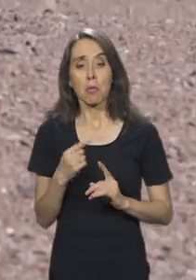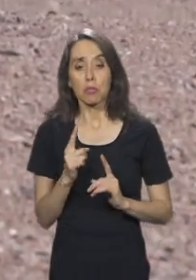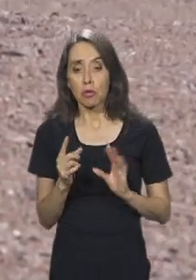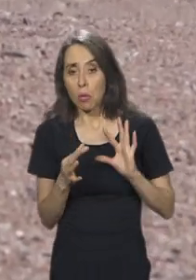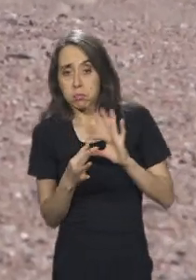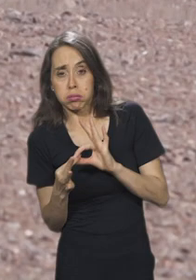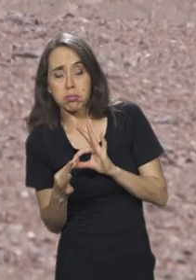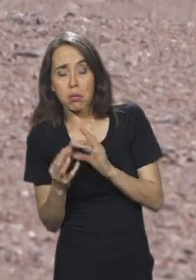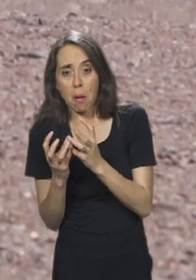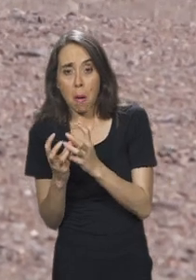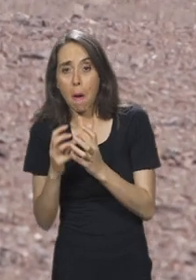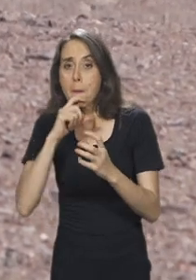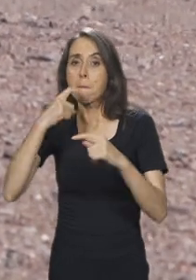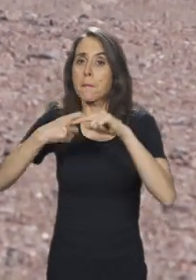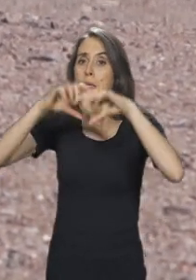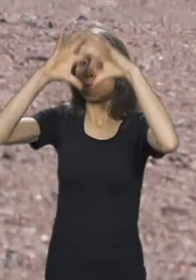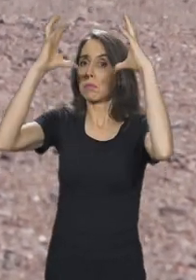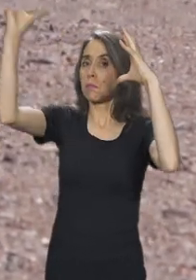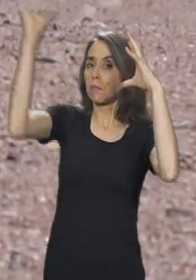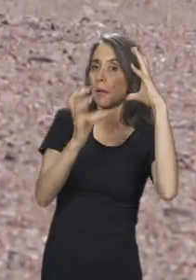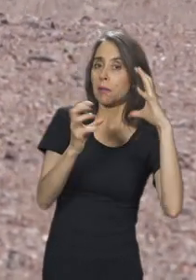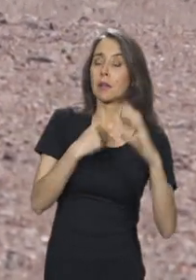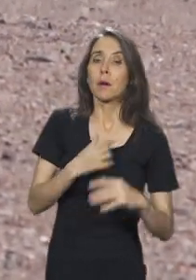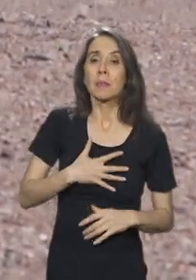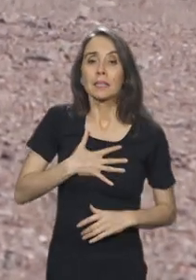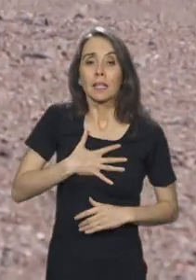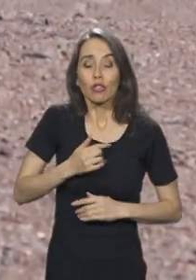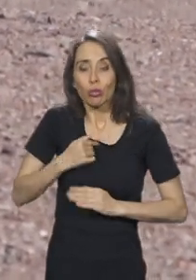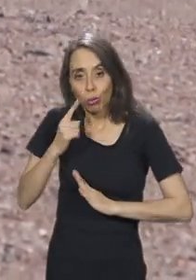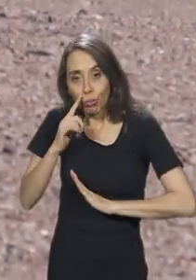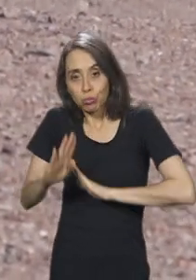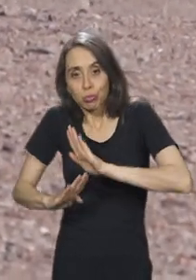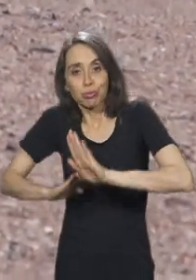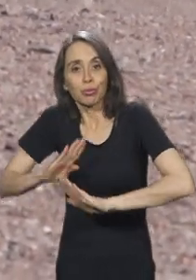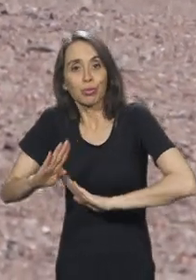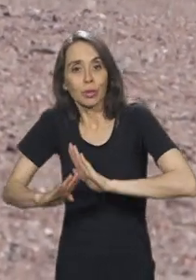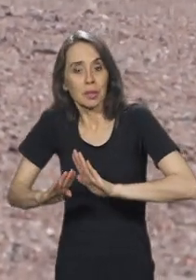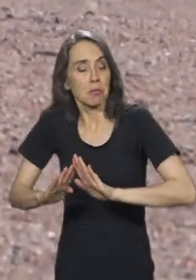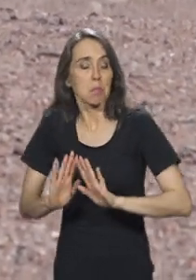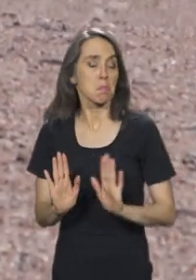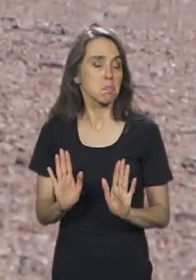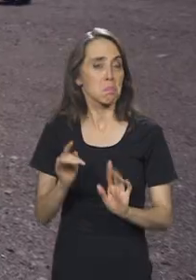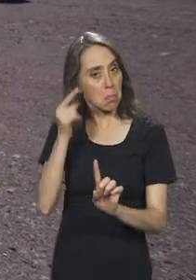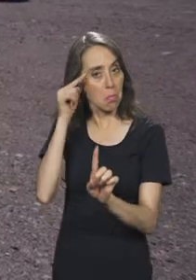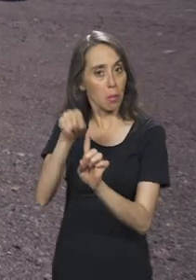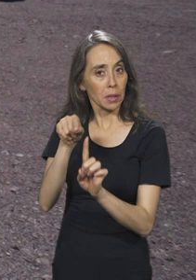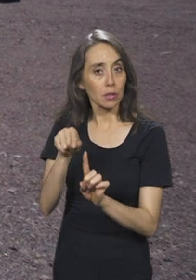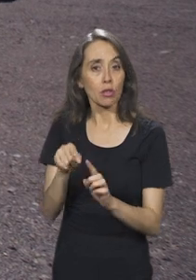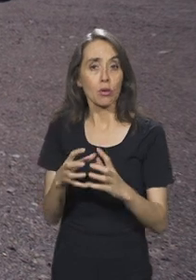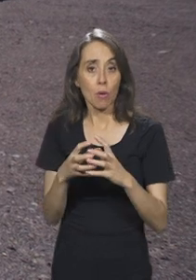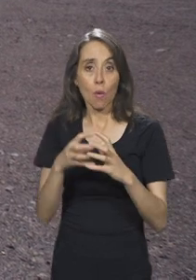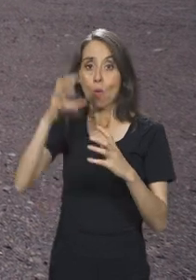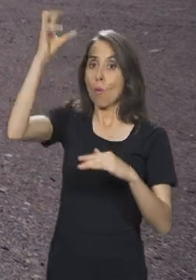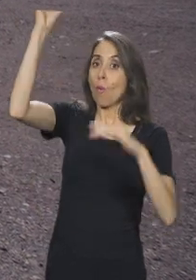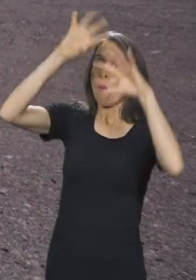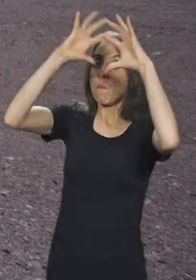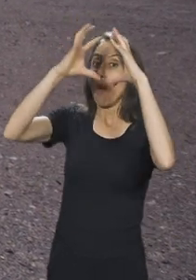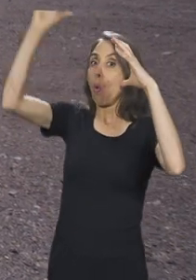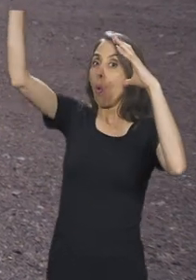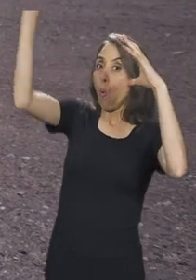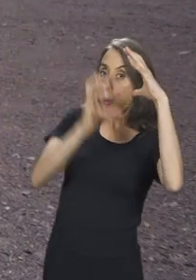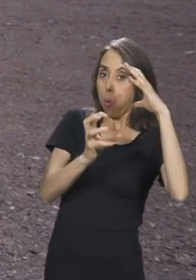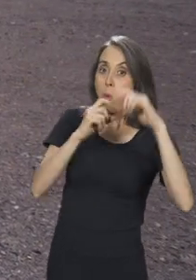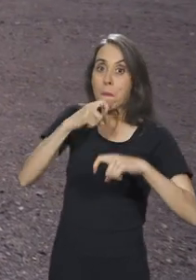cero apego con los meteoritos. Para mí son como... Me siento más una custodia que algo. Creo que son muy